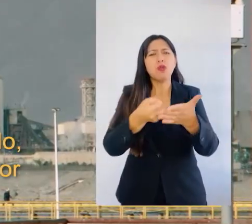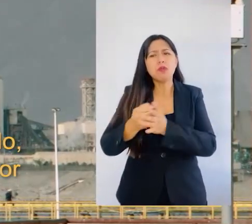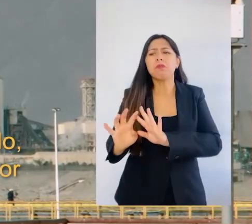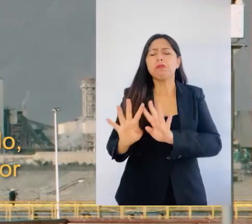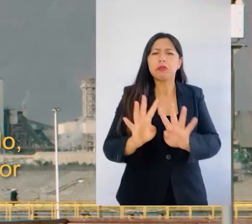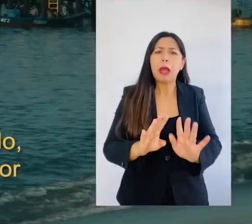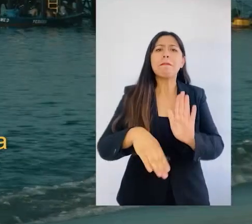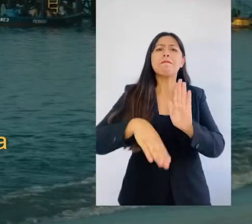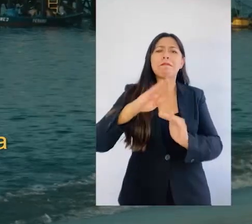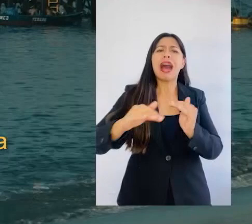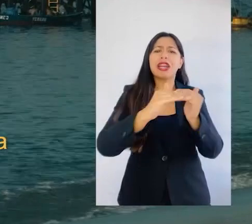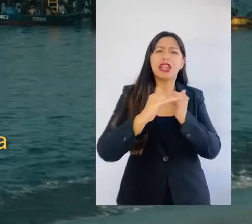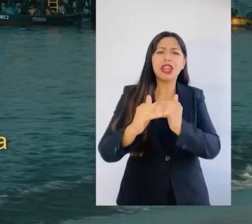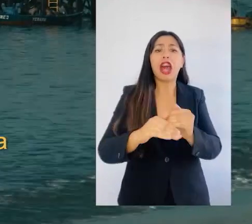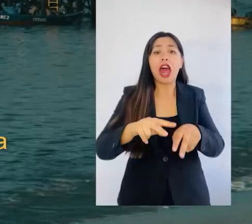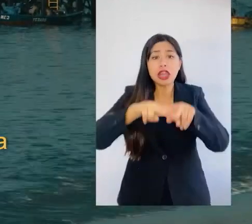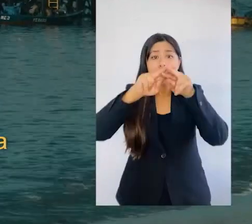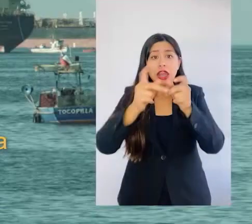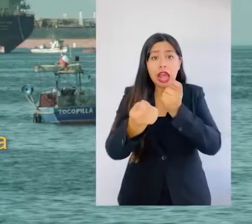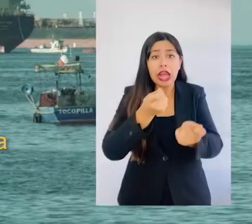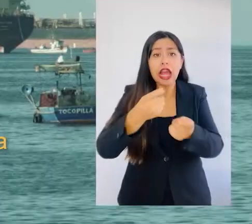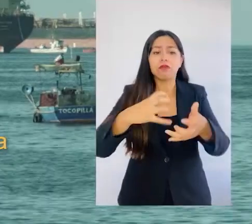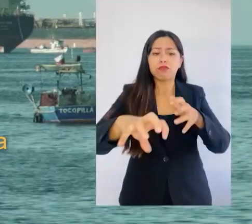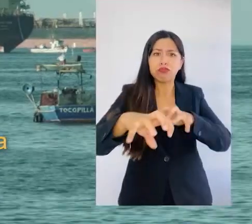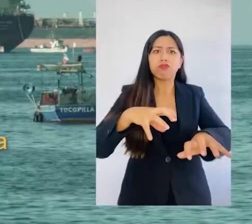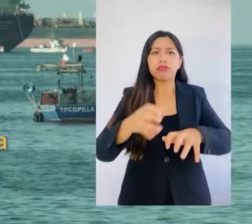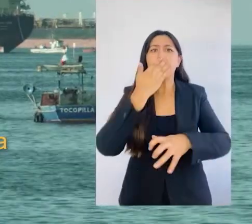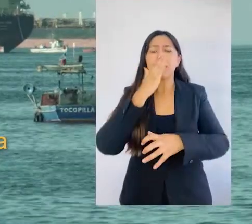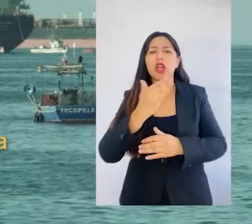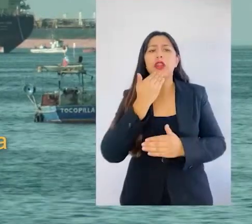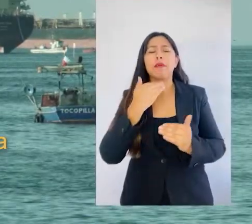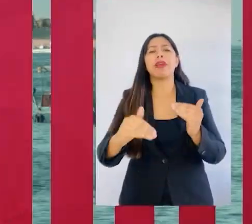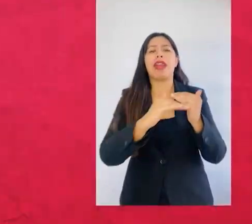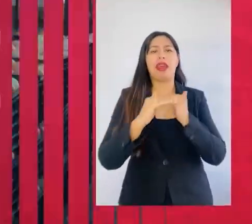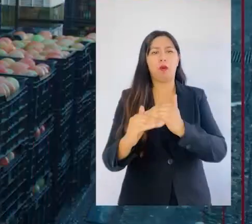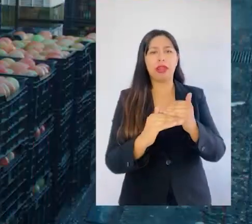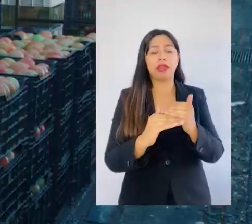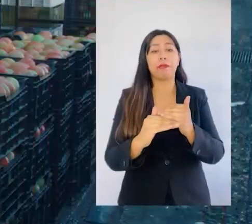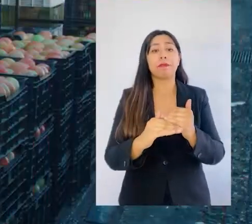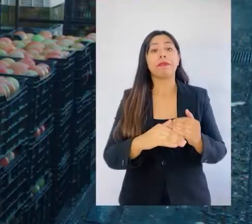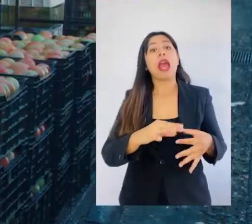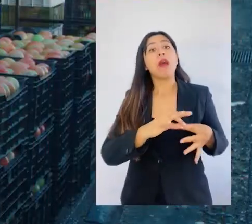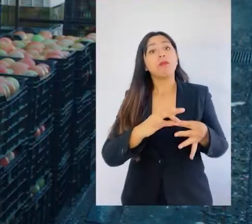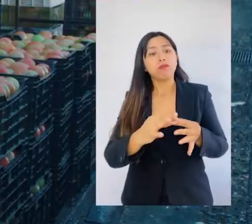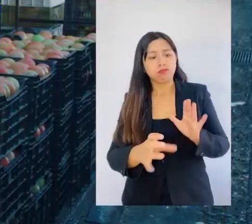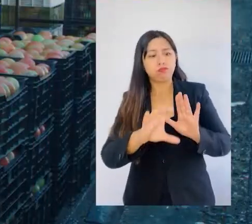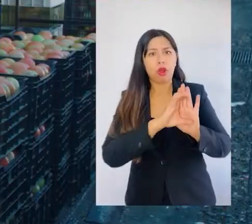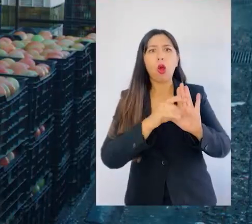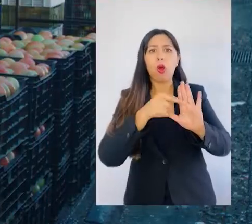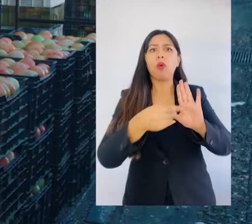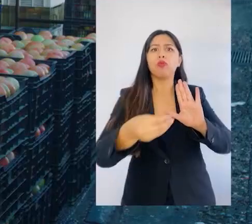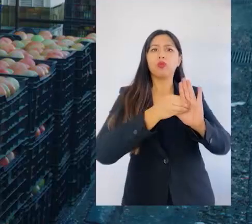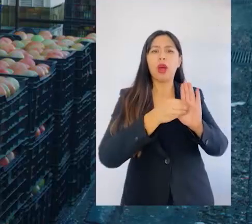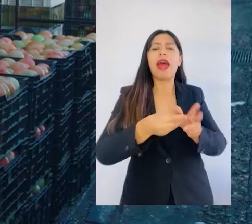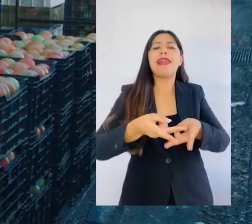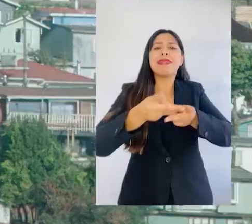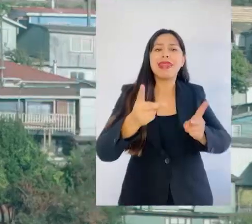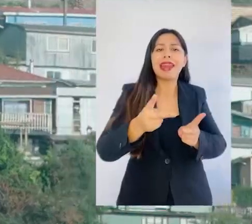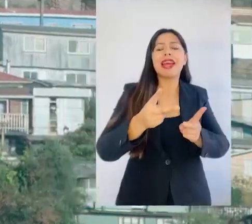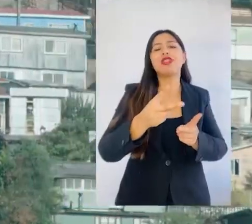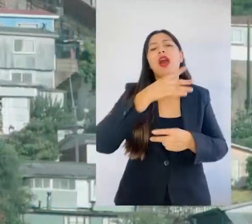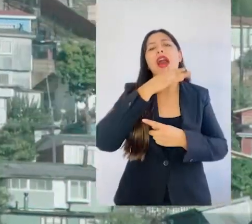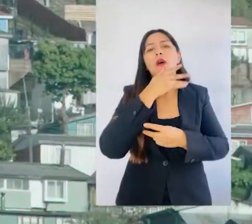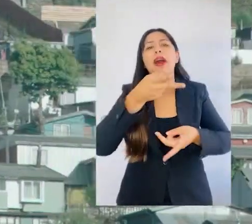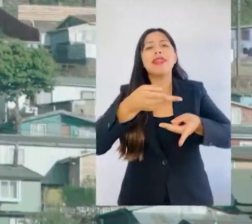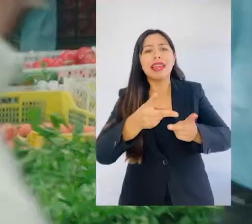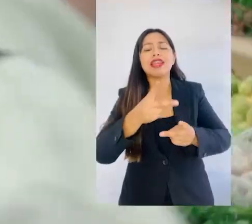gente que haya luchado por una mayor equidad por una mejor distribución de la riqueza por una mejor igualdad para que nuestra Constitución quede consagrado el derecho al agua